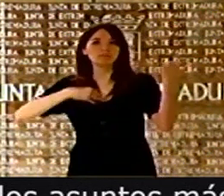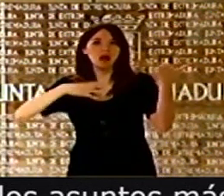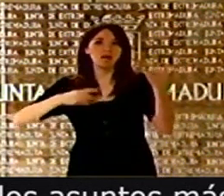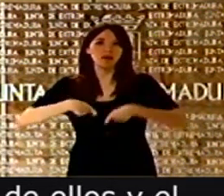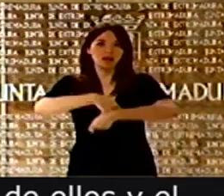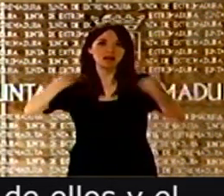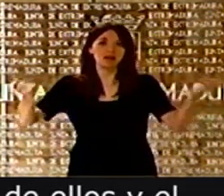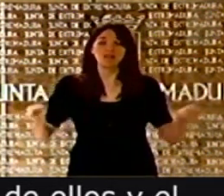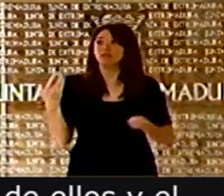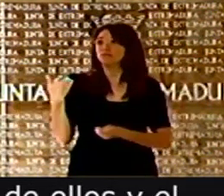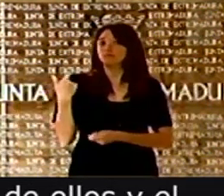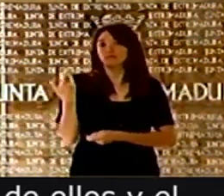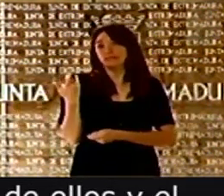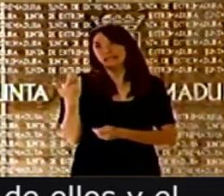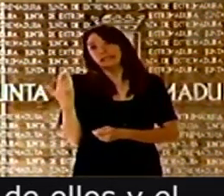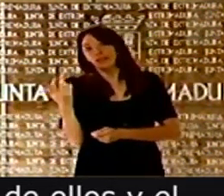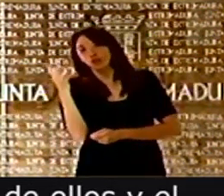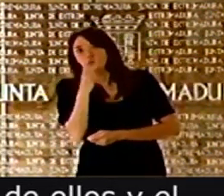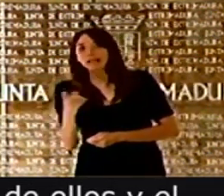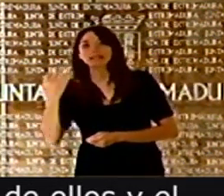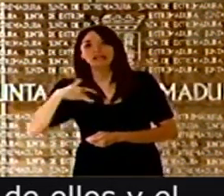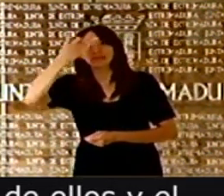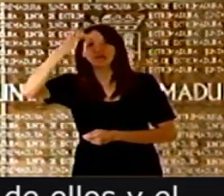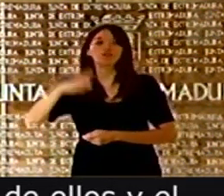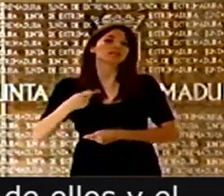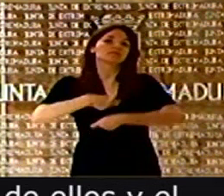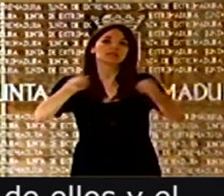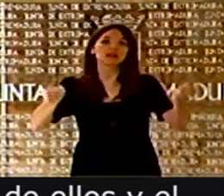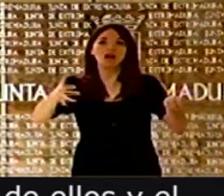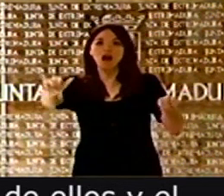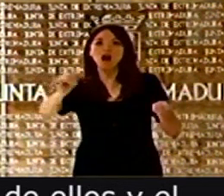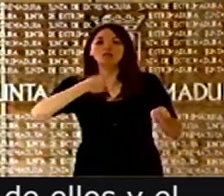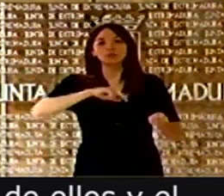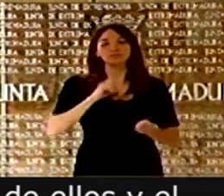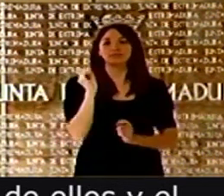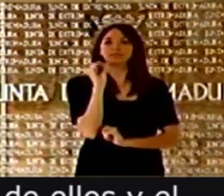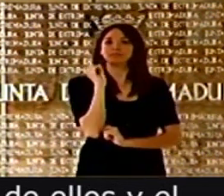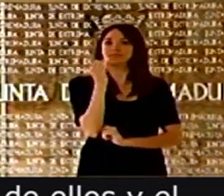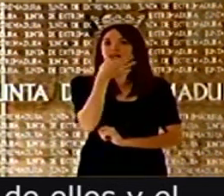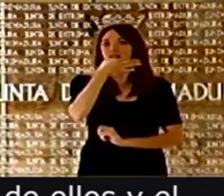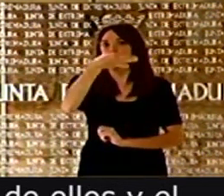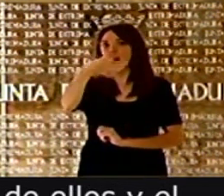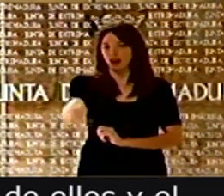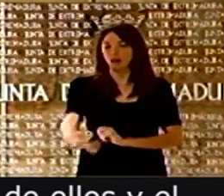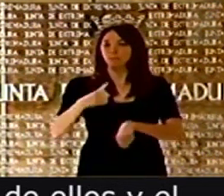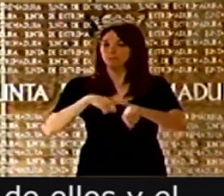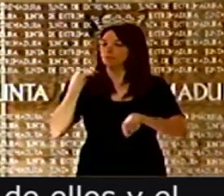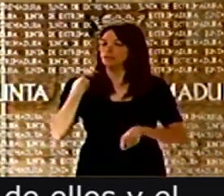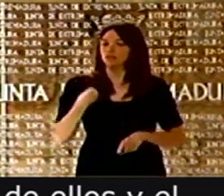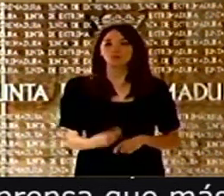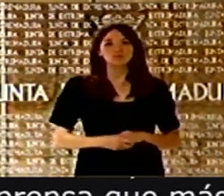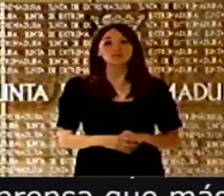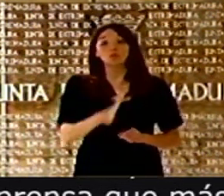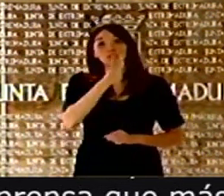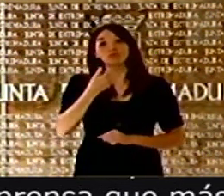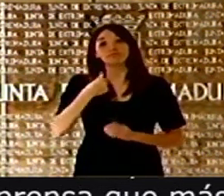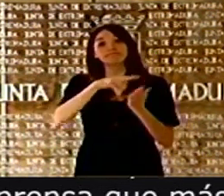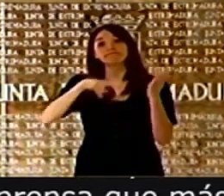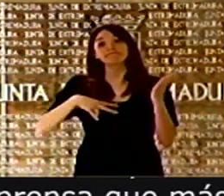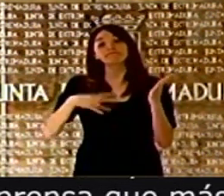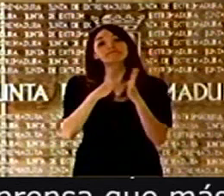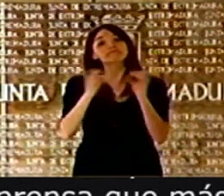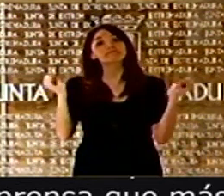hace 2 semanas, más vale tarde que nunca, la tienen ustedes mientras que yo estoy pronunciando estas palabras, con lo cual así facilitamos su trabajo,